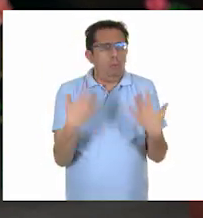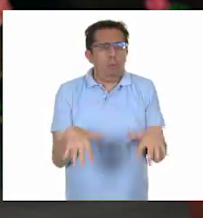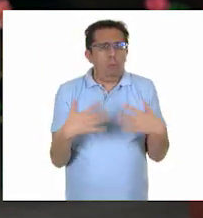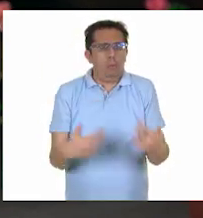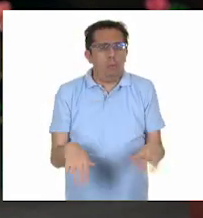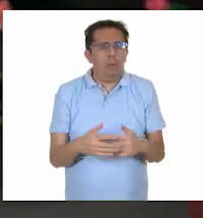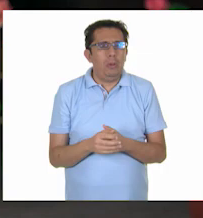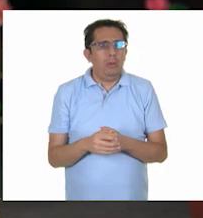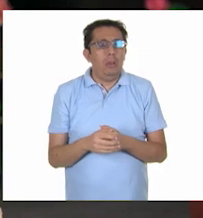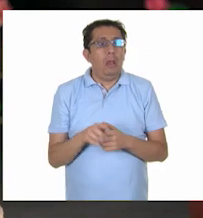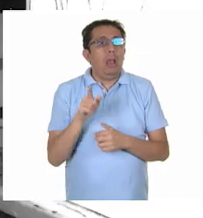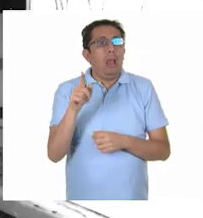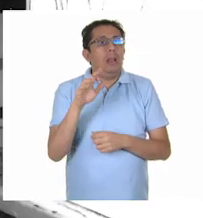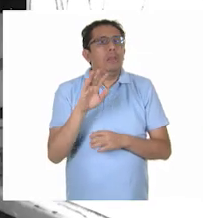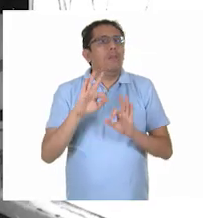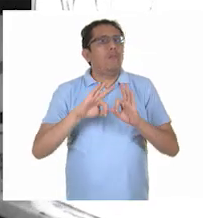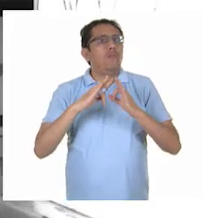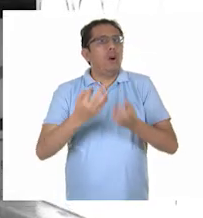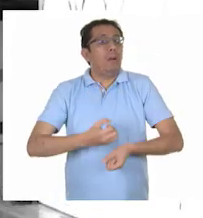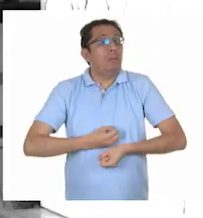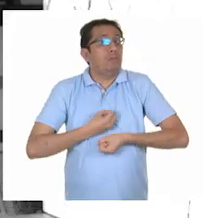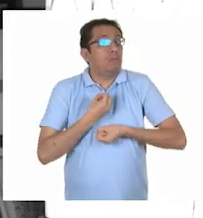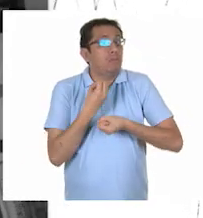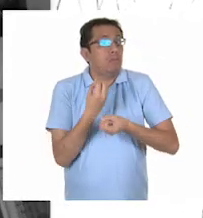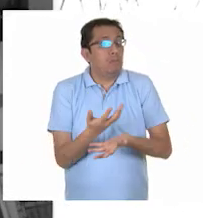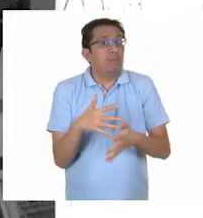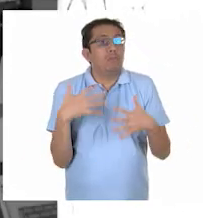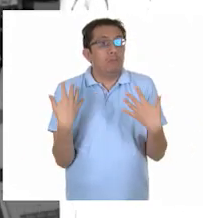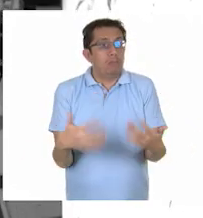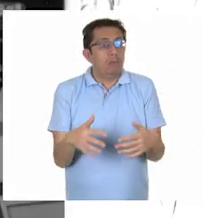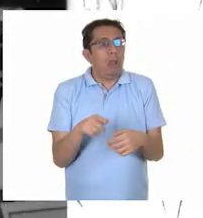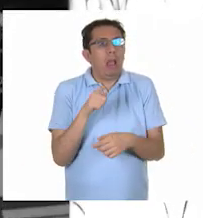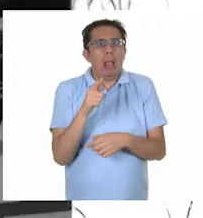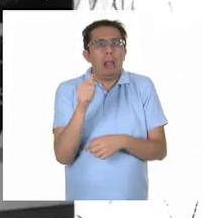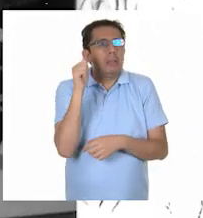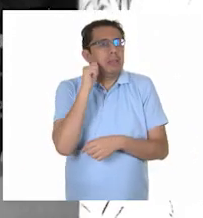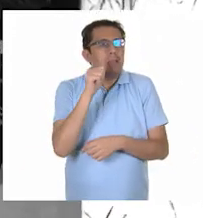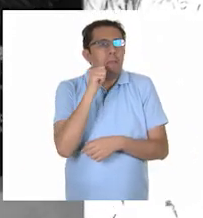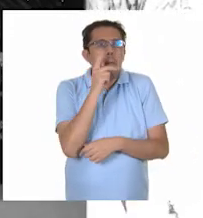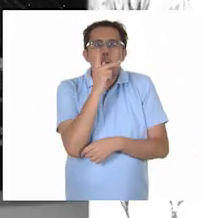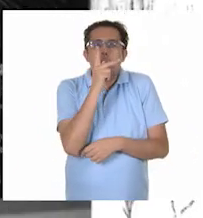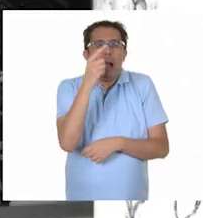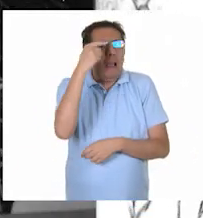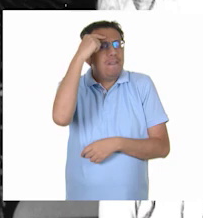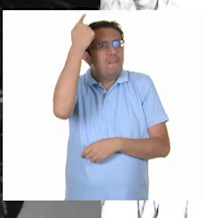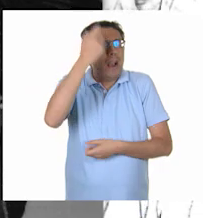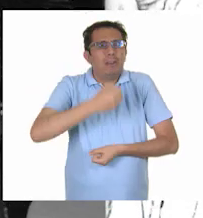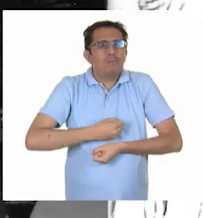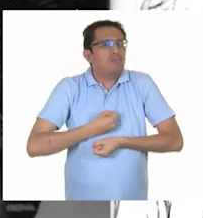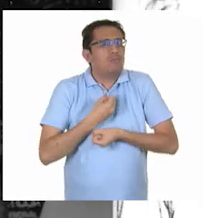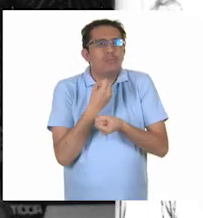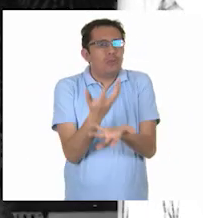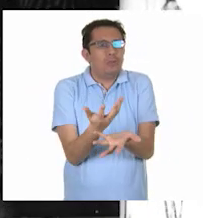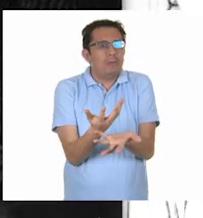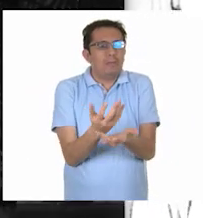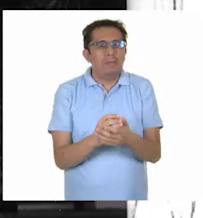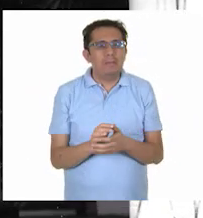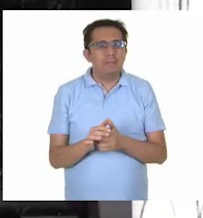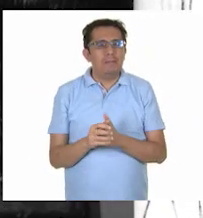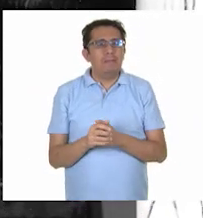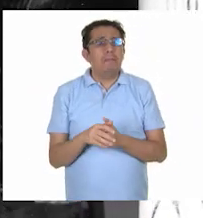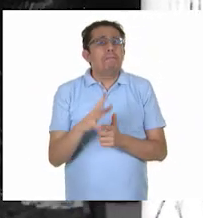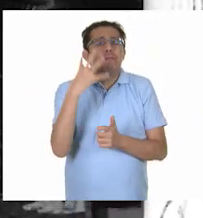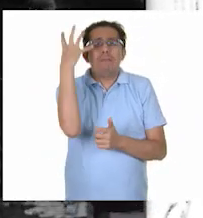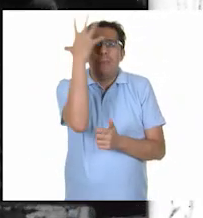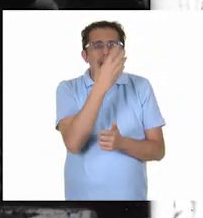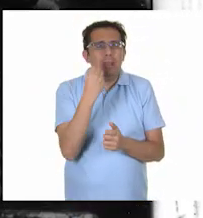Y cómo se expresaba. Tenía las palabras en los labios. Así salían.